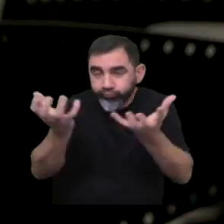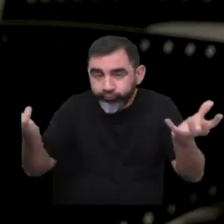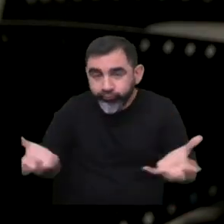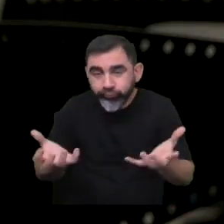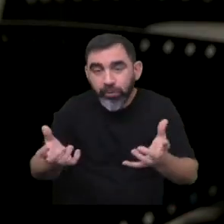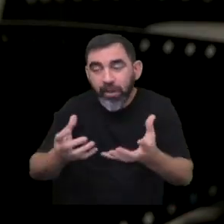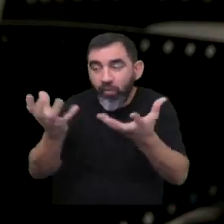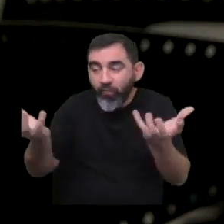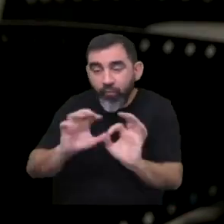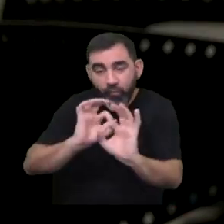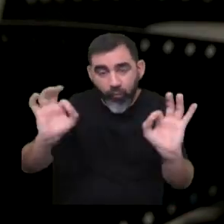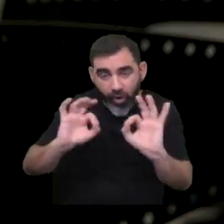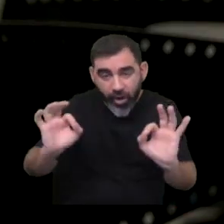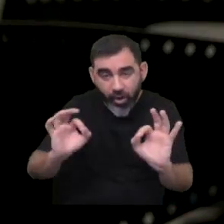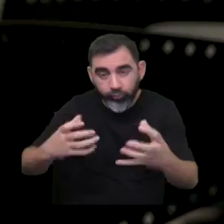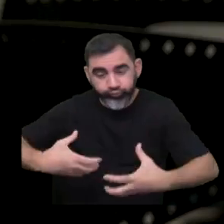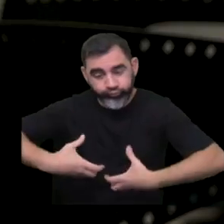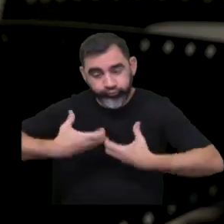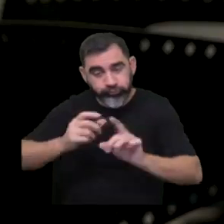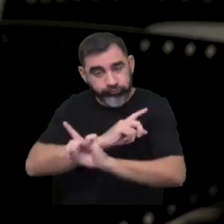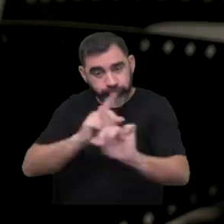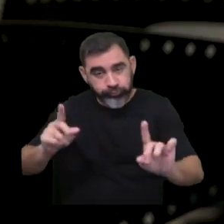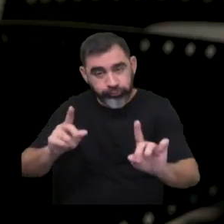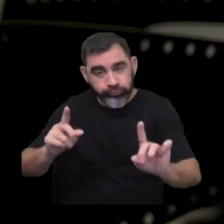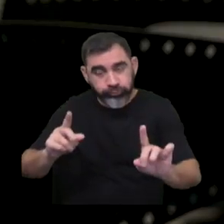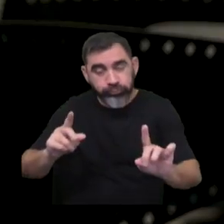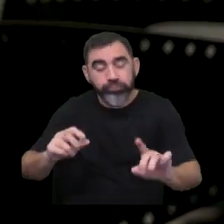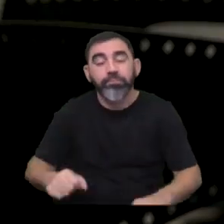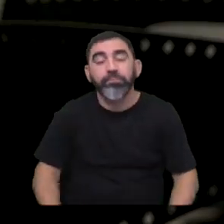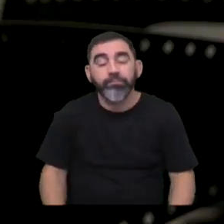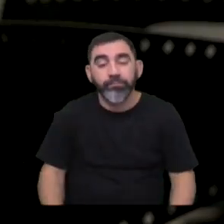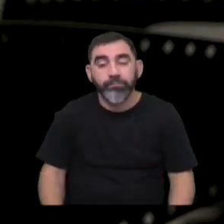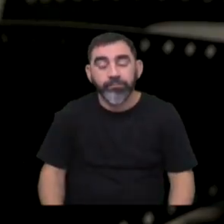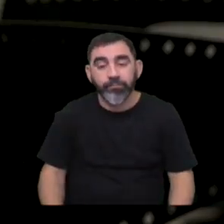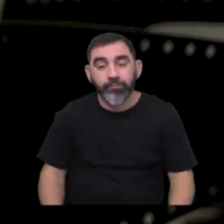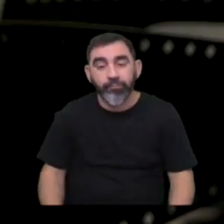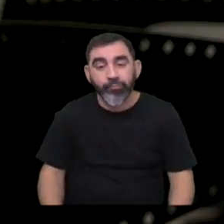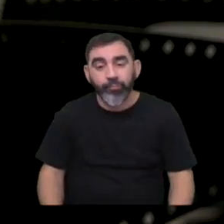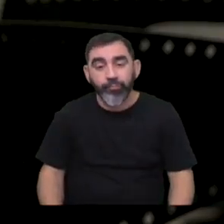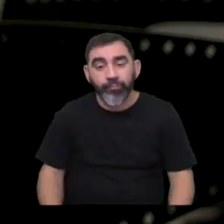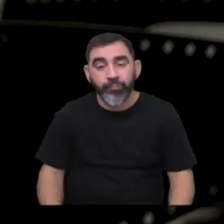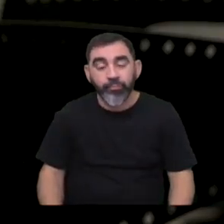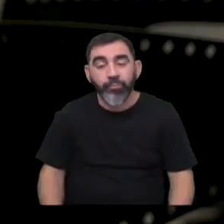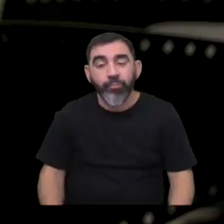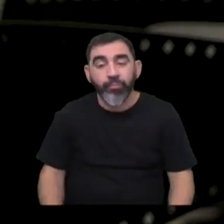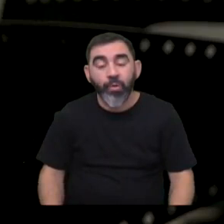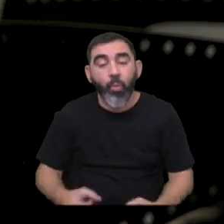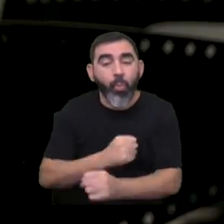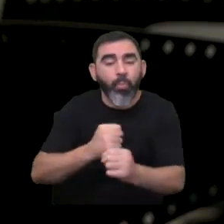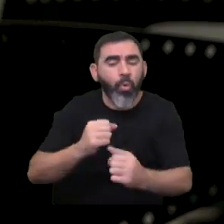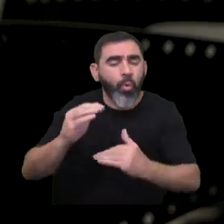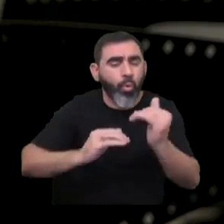produzcan incendios, no se produzcan explosiones dentro del material de construcción